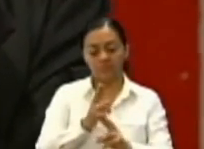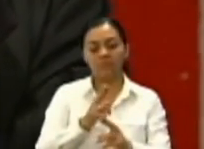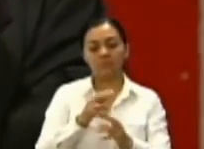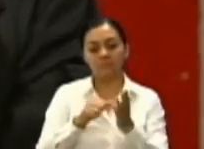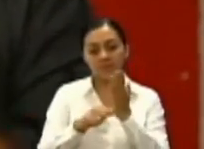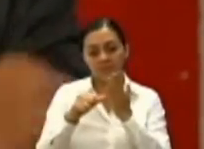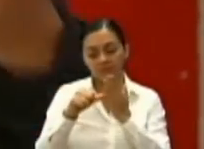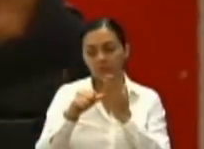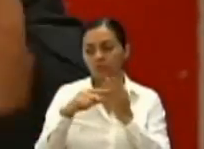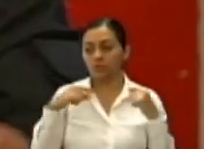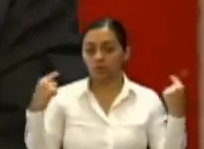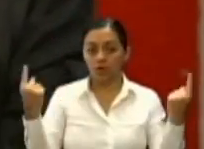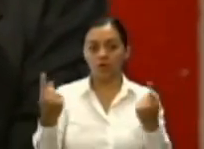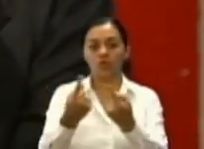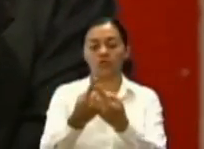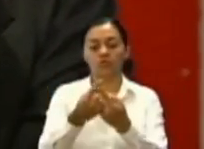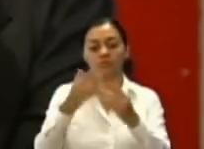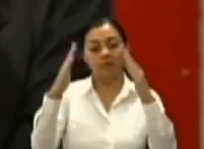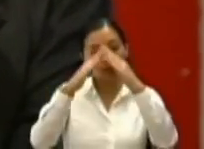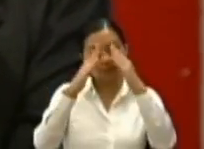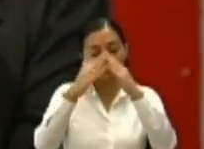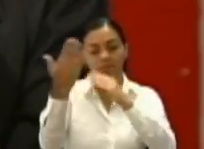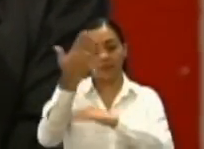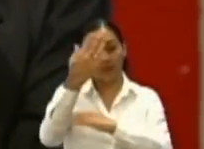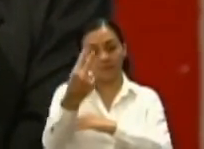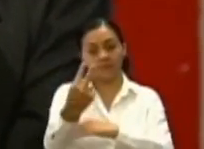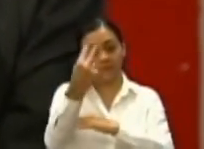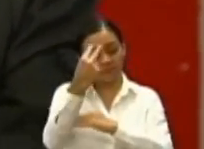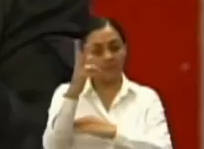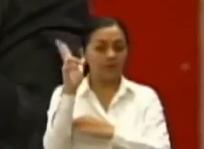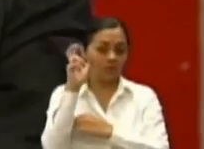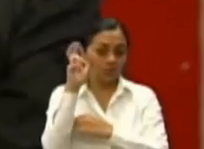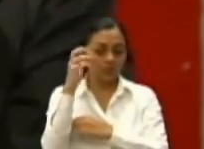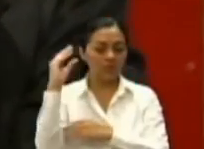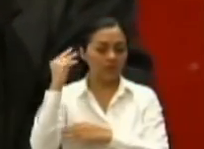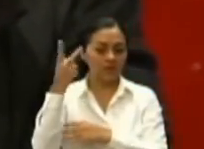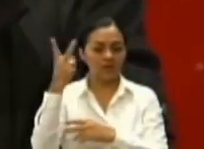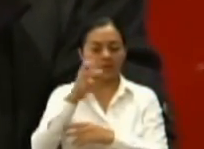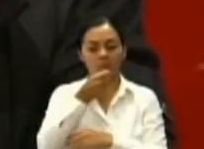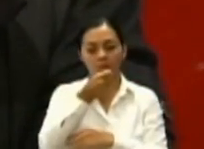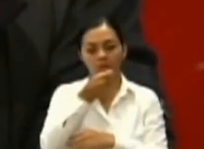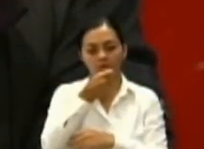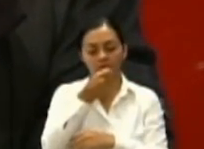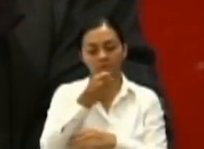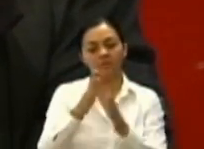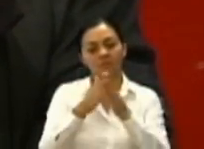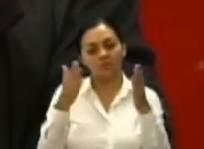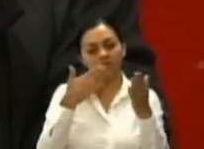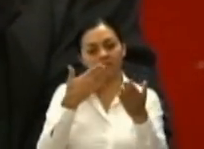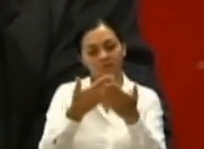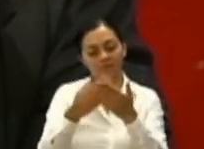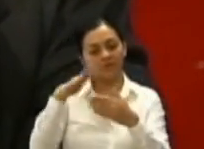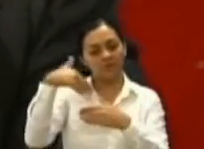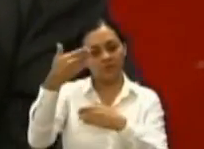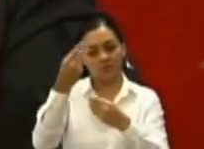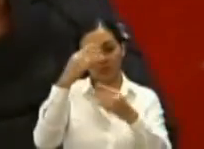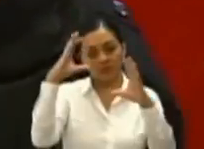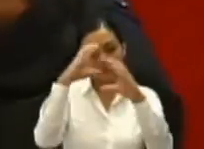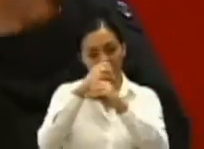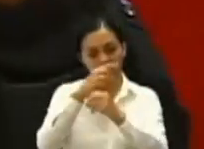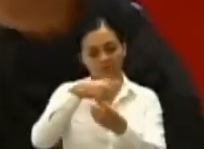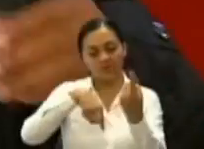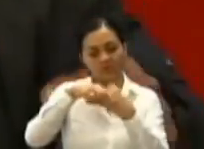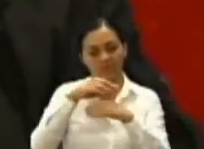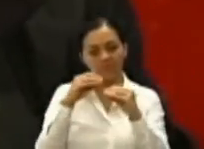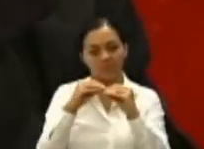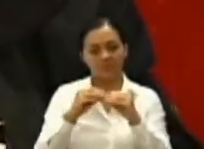ministras a ustedes amigos en casa en donde se encuentran escuchando con el sanatorio y a los periodistas por supuesto muchísimas gracias hasta la próxima una buena noche y volvemos la